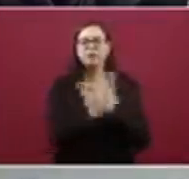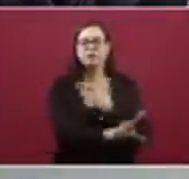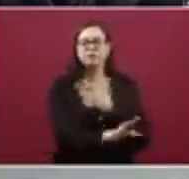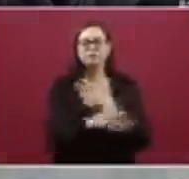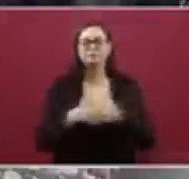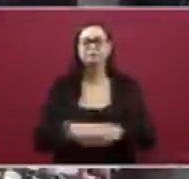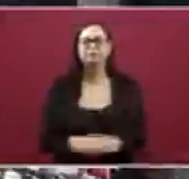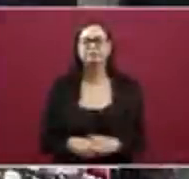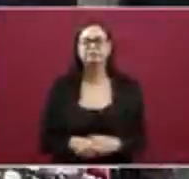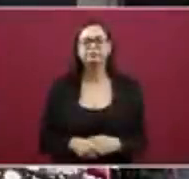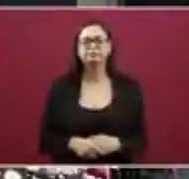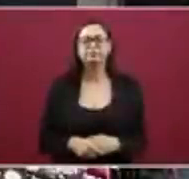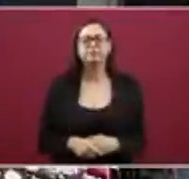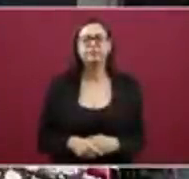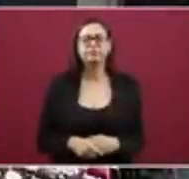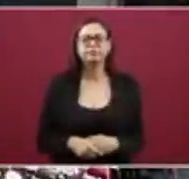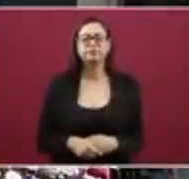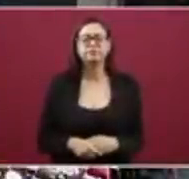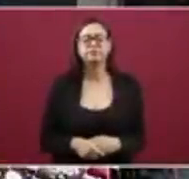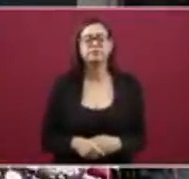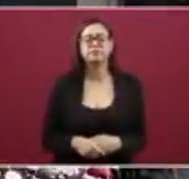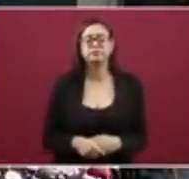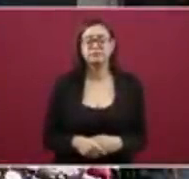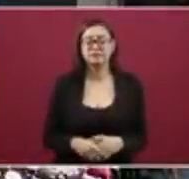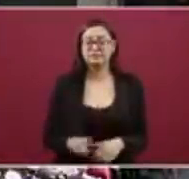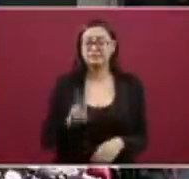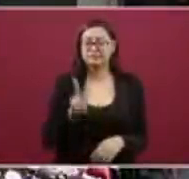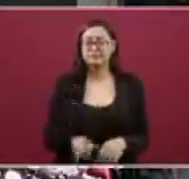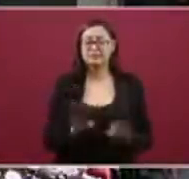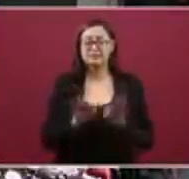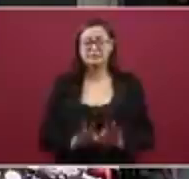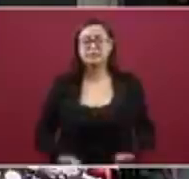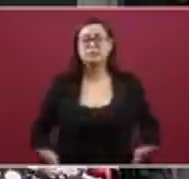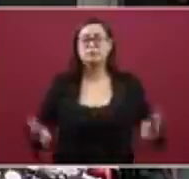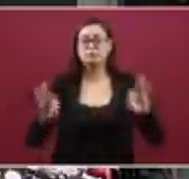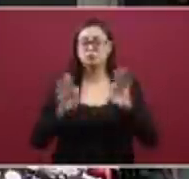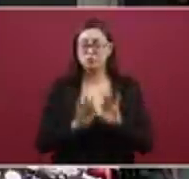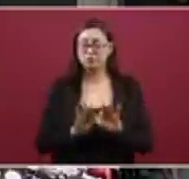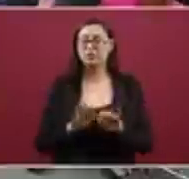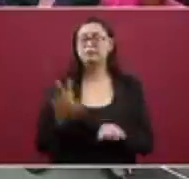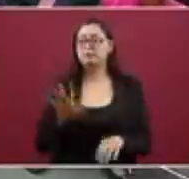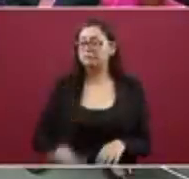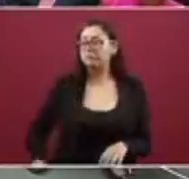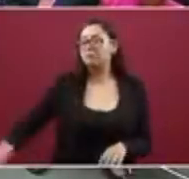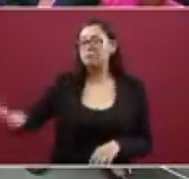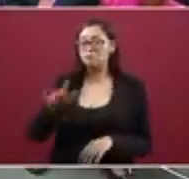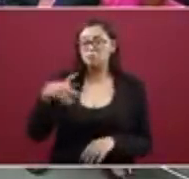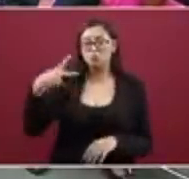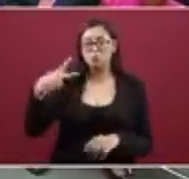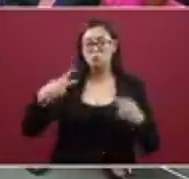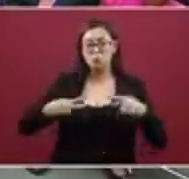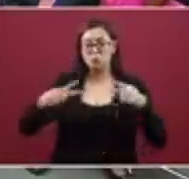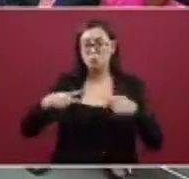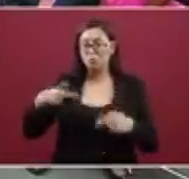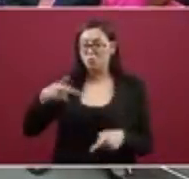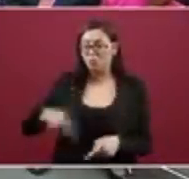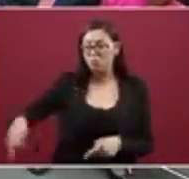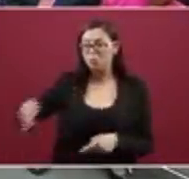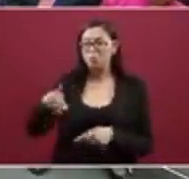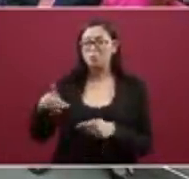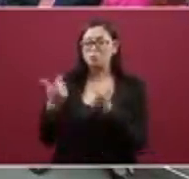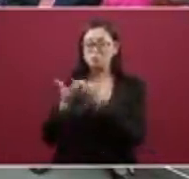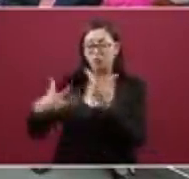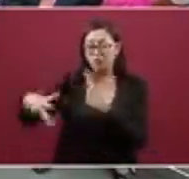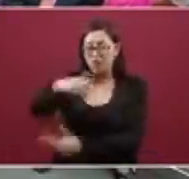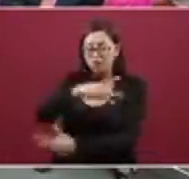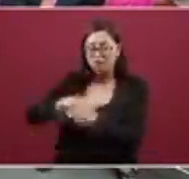reconocemos una gran importancia a la economía popular o micro economía